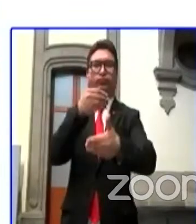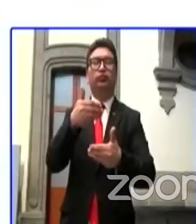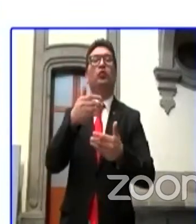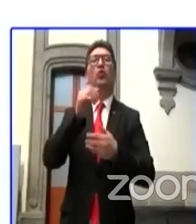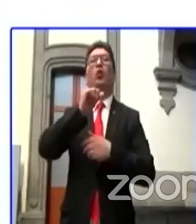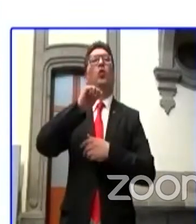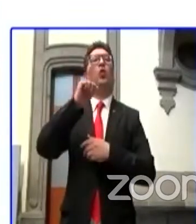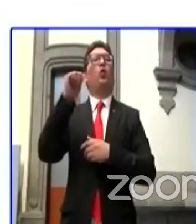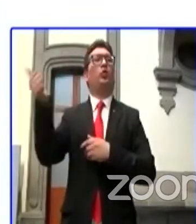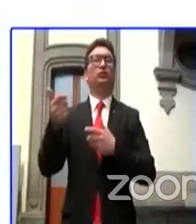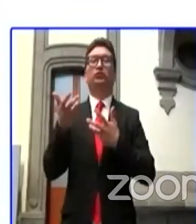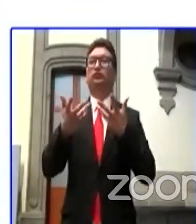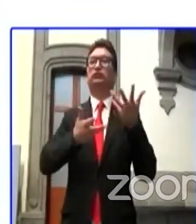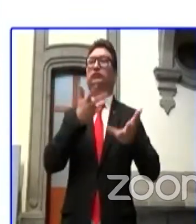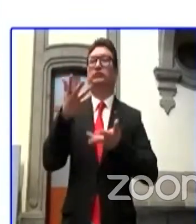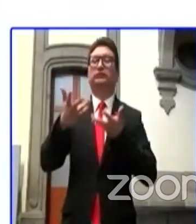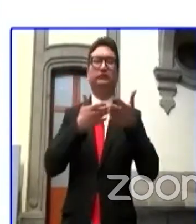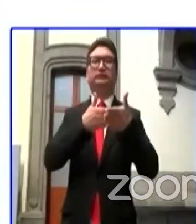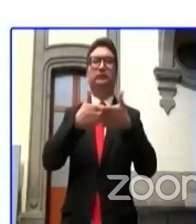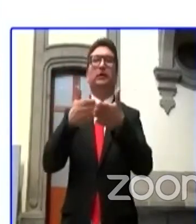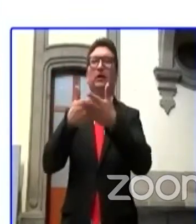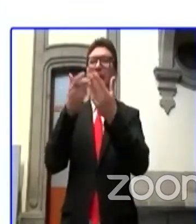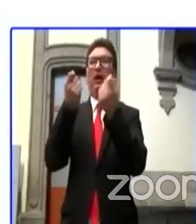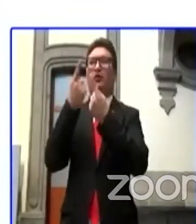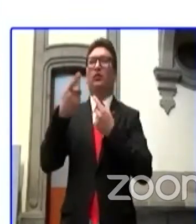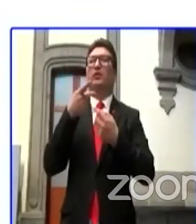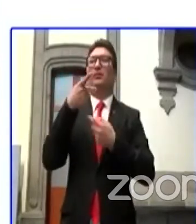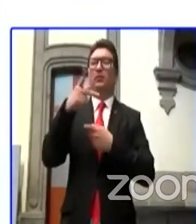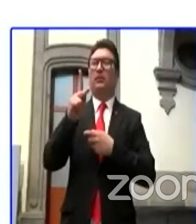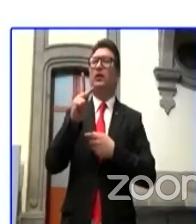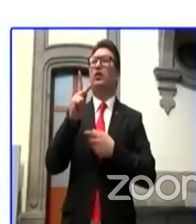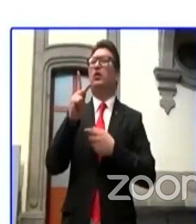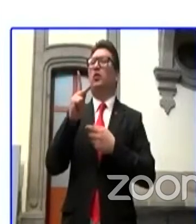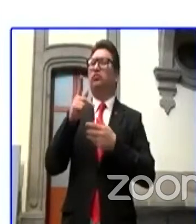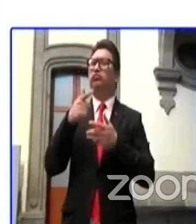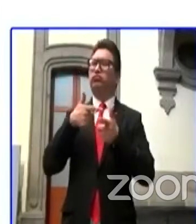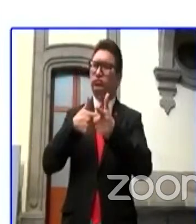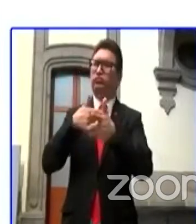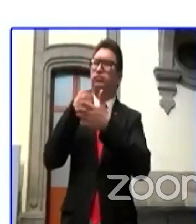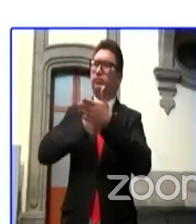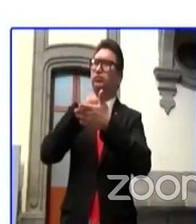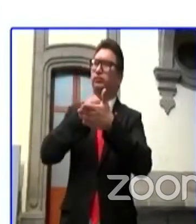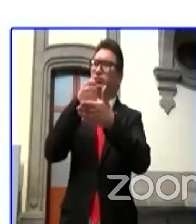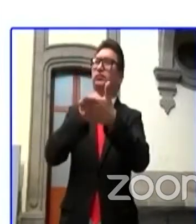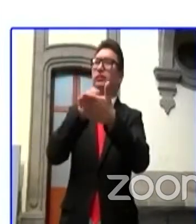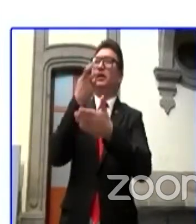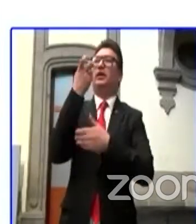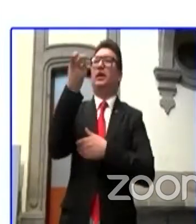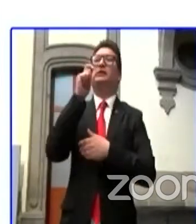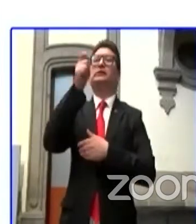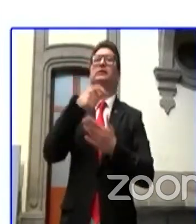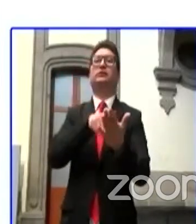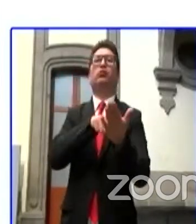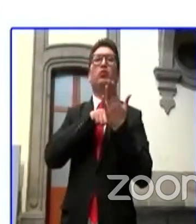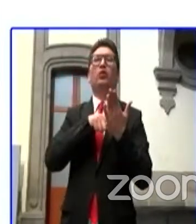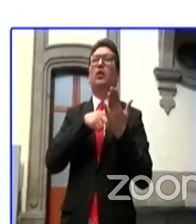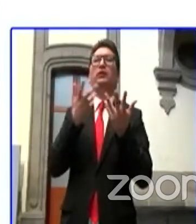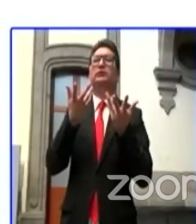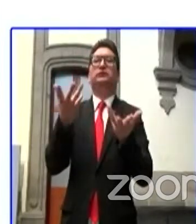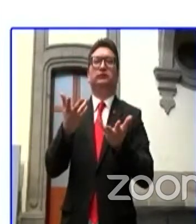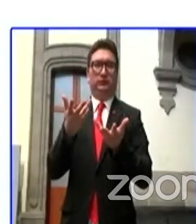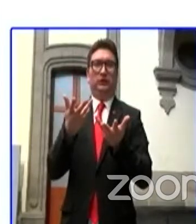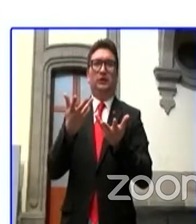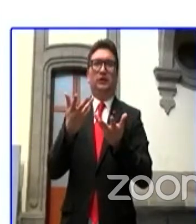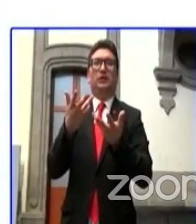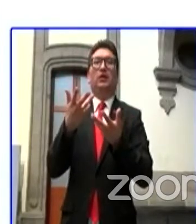estarán enfrentando con algunas barreras, pero sin embargo, pues siguen ahí insistiendo. Y creo que esto también nos demuestra, y de verdad siendo